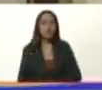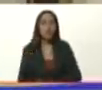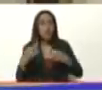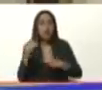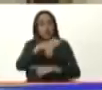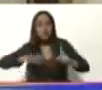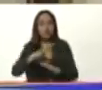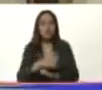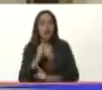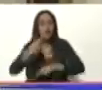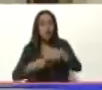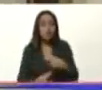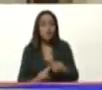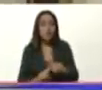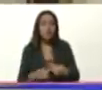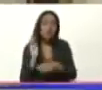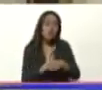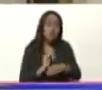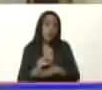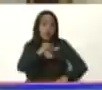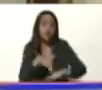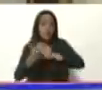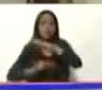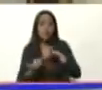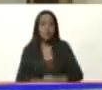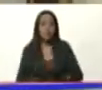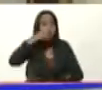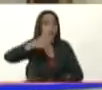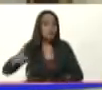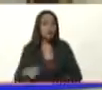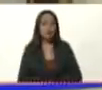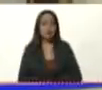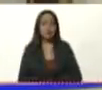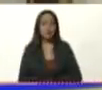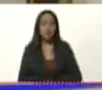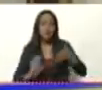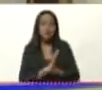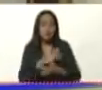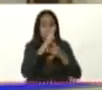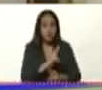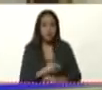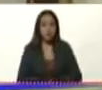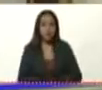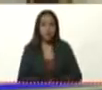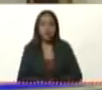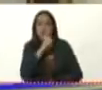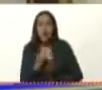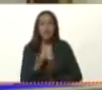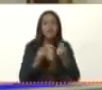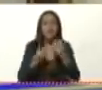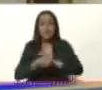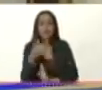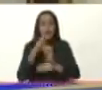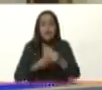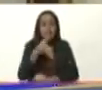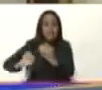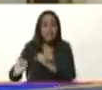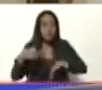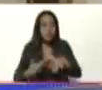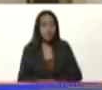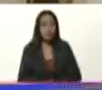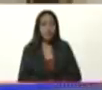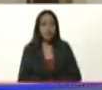salvo las referidas a los derechos a la vida, prohibición de incomunicación o tortura, el derecho al debido proceso, el derecho a la información y los